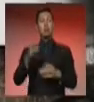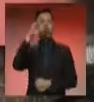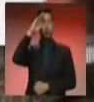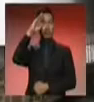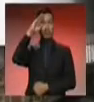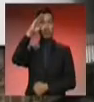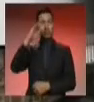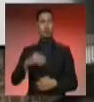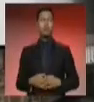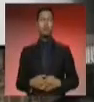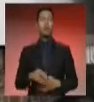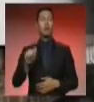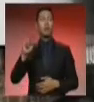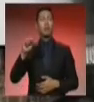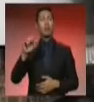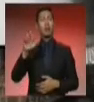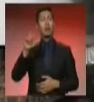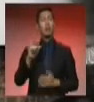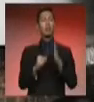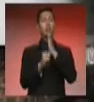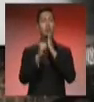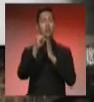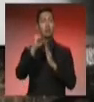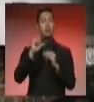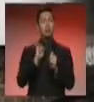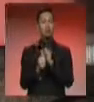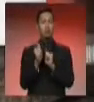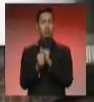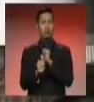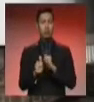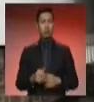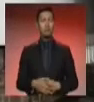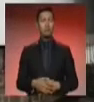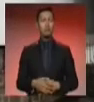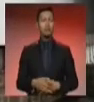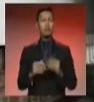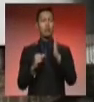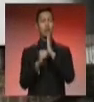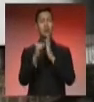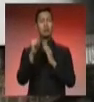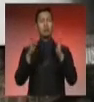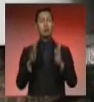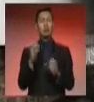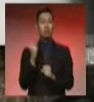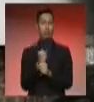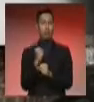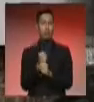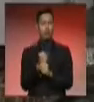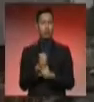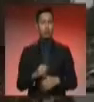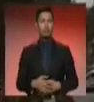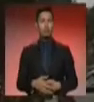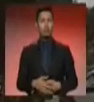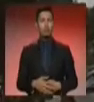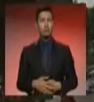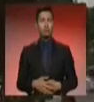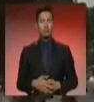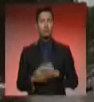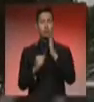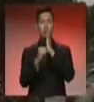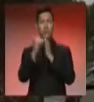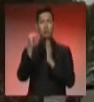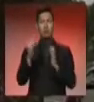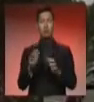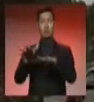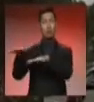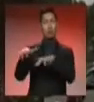Interior, Andrea Sotomayor, Ministerio del Deporte, Raúl Edesma, Ministerio de Trabajo. El Ministerio de